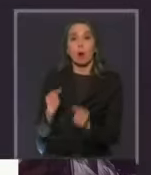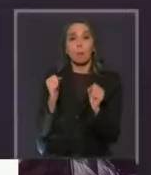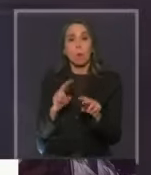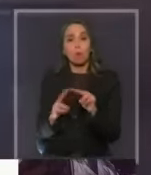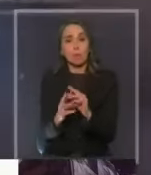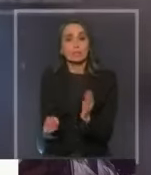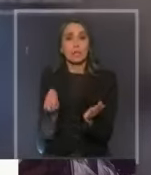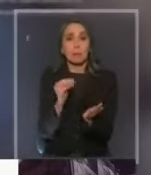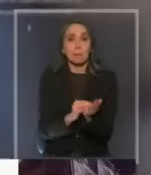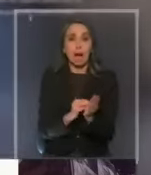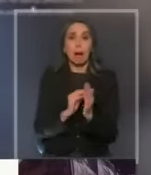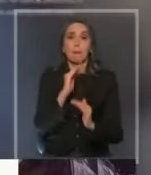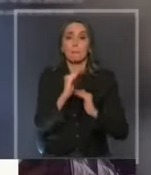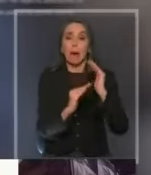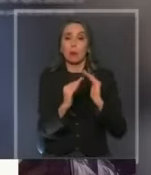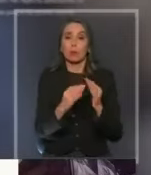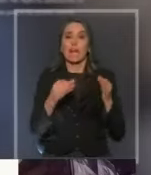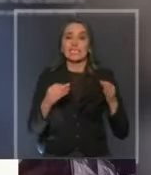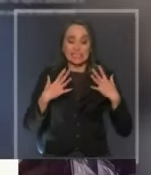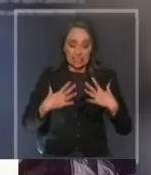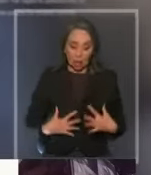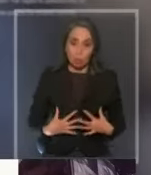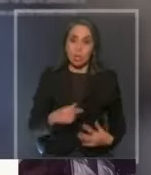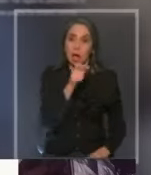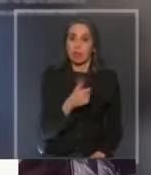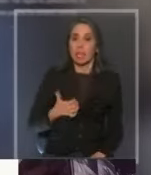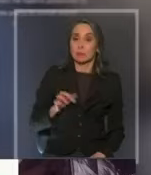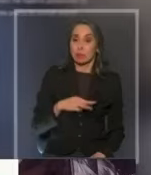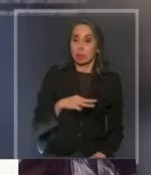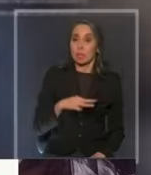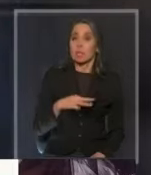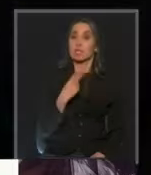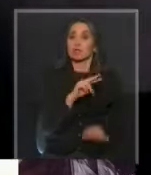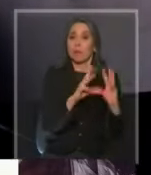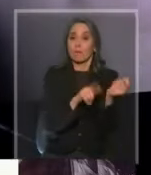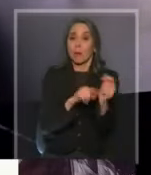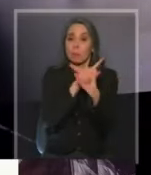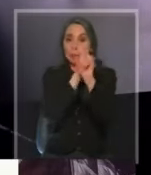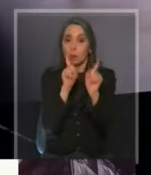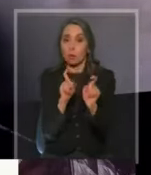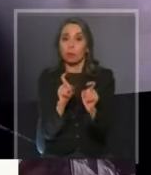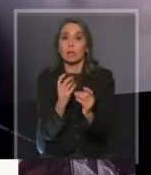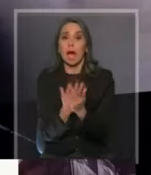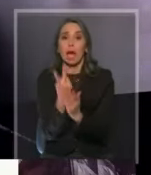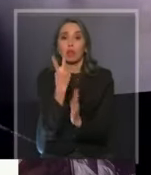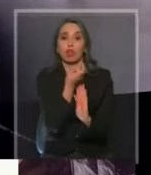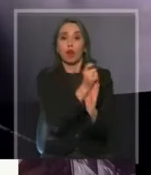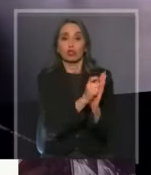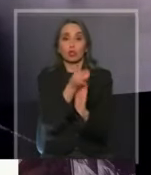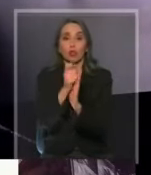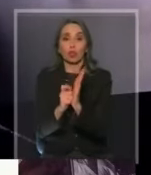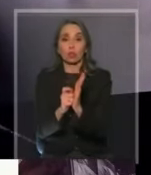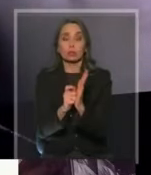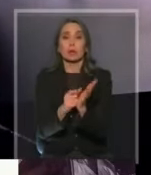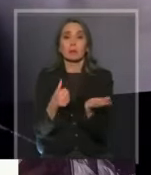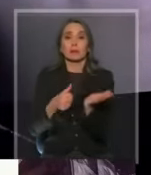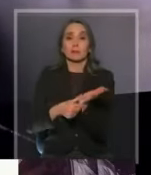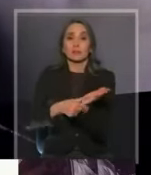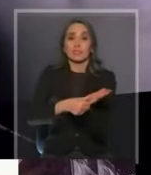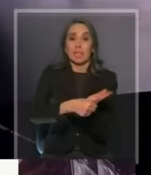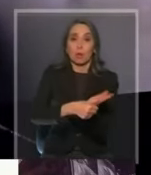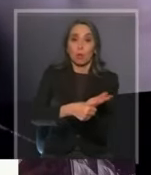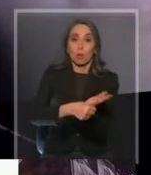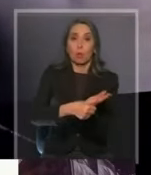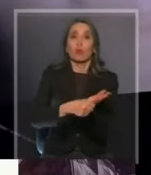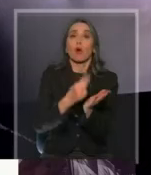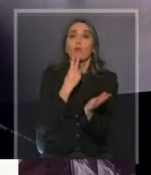más por resguardar la seguridad del inspector y su familia? Se había hecho dos cotizaciones, la verdad, para los seguros de